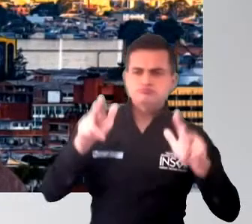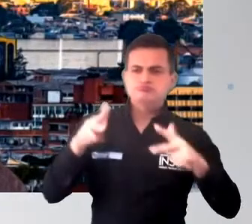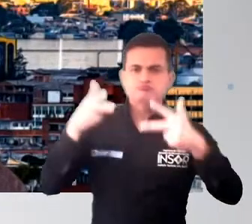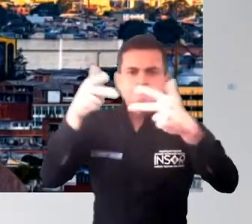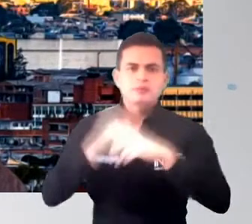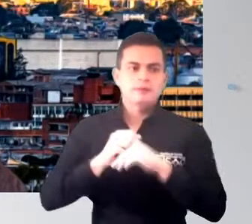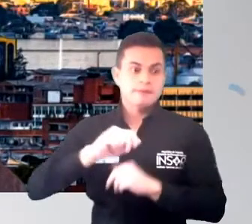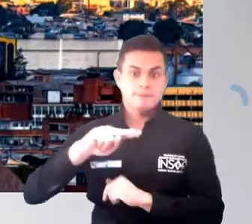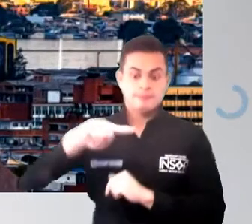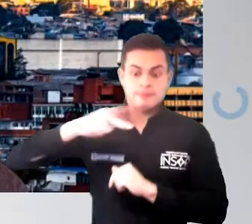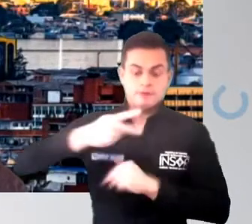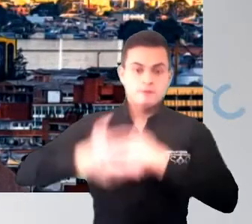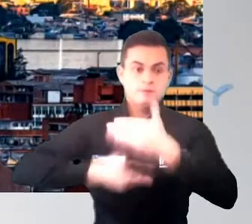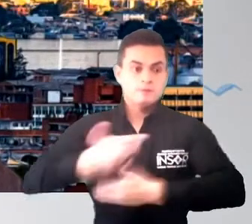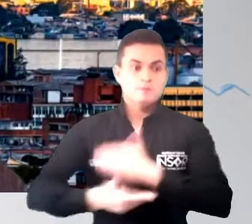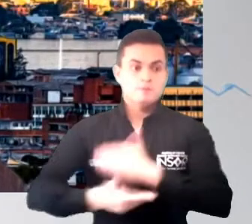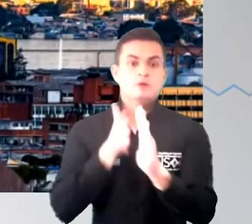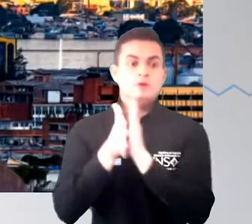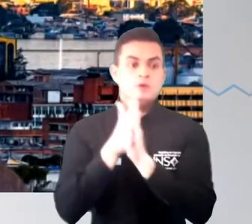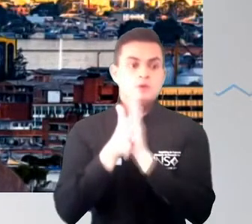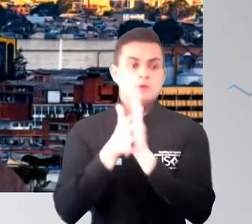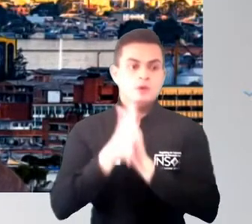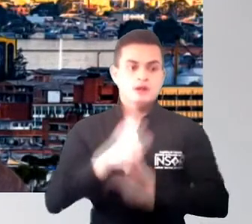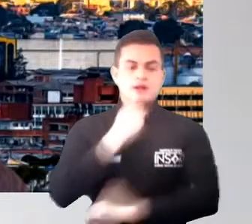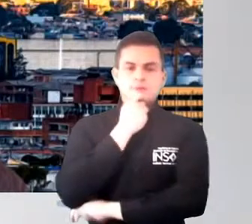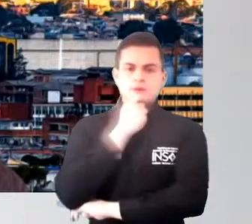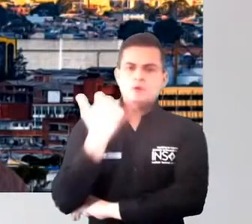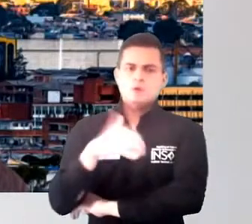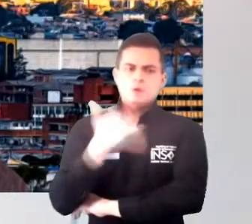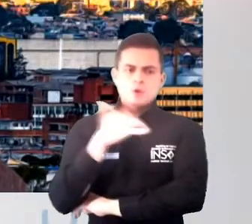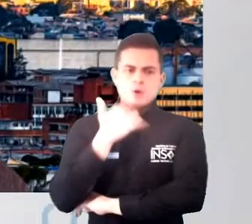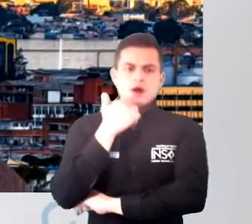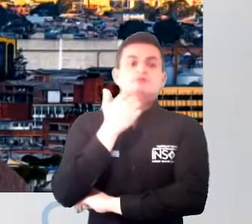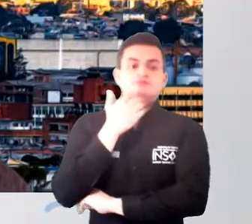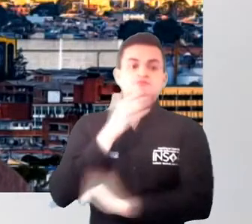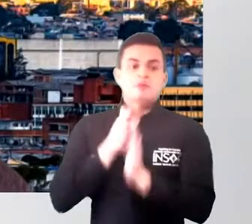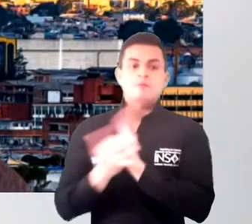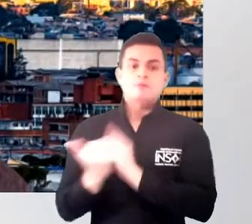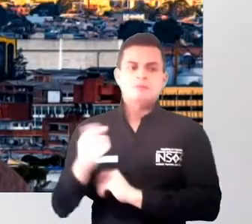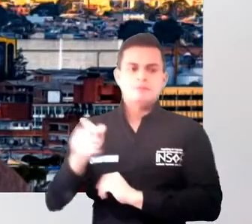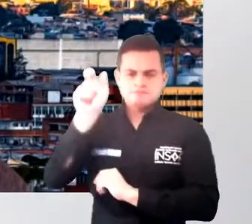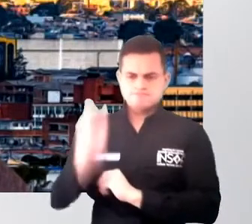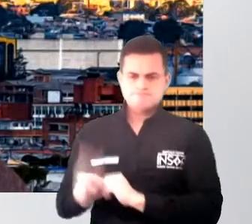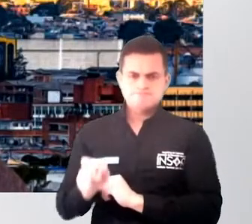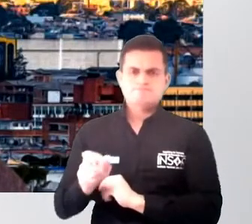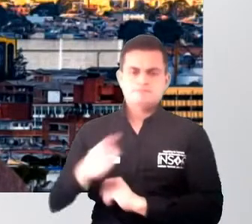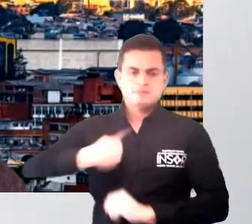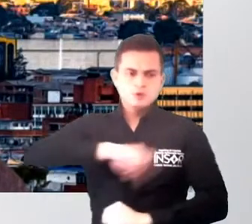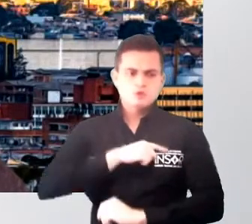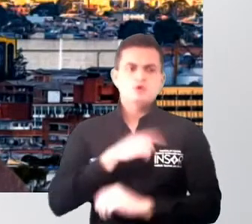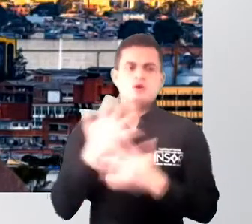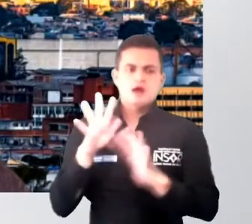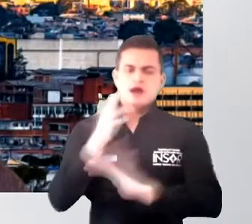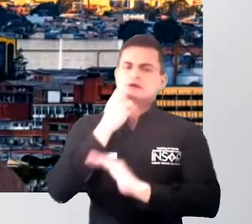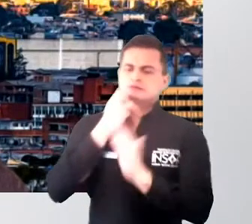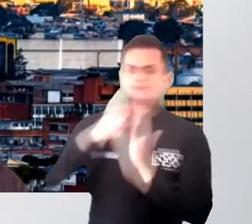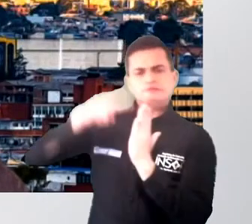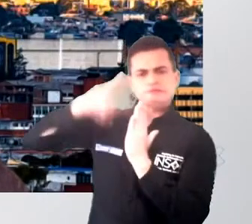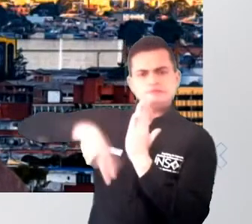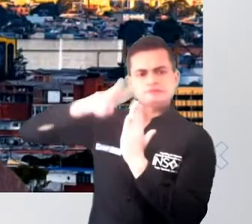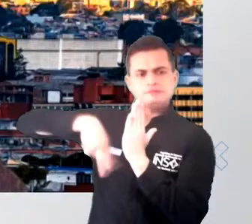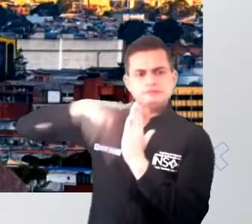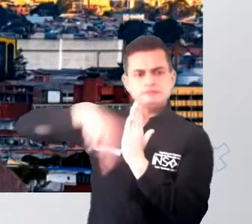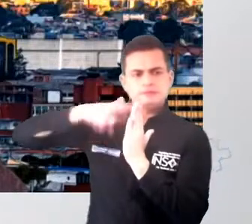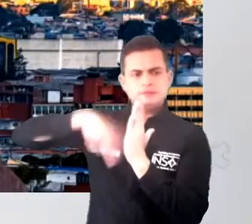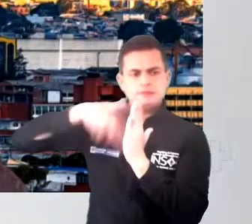acompaña una persona que seguramente muchos hemos leído, a quien hemos conocido a través de sus